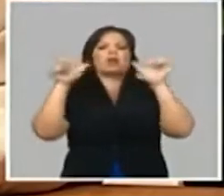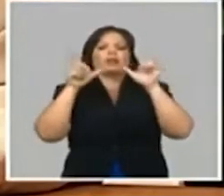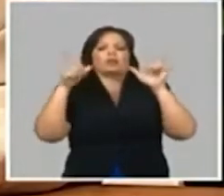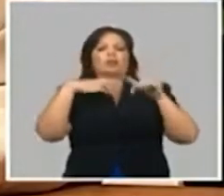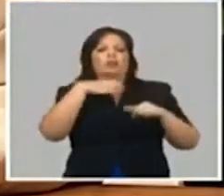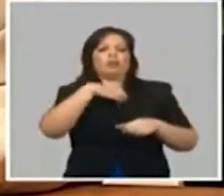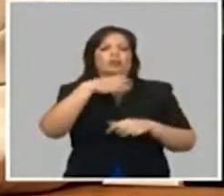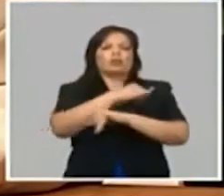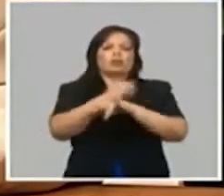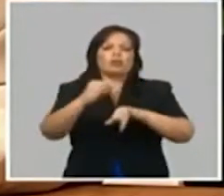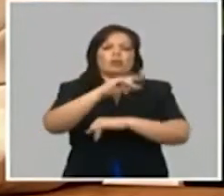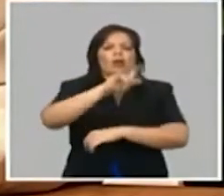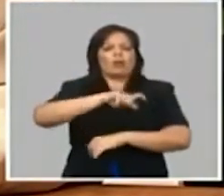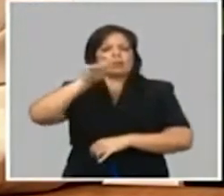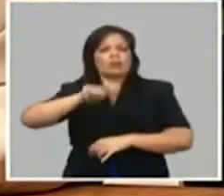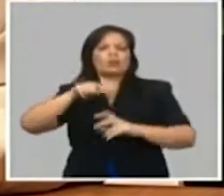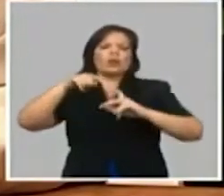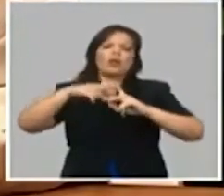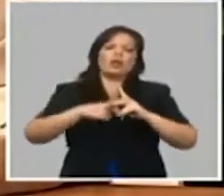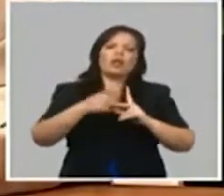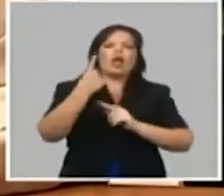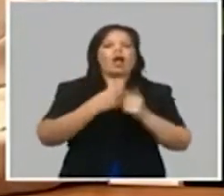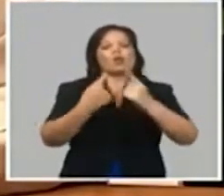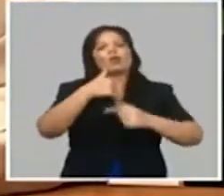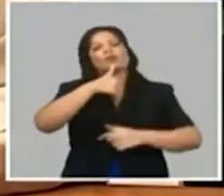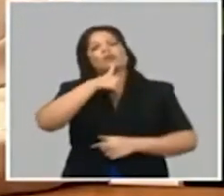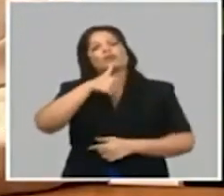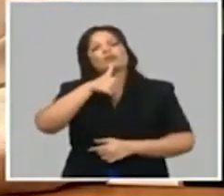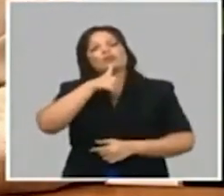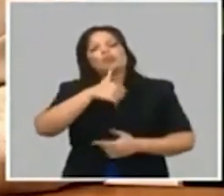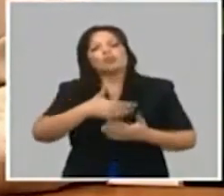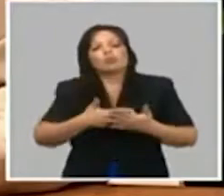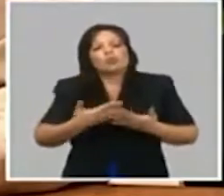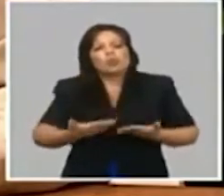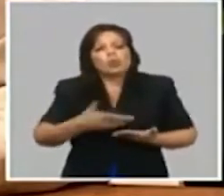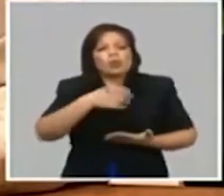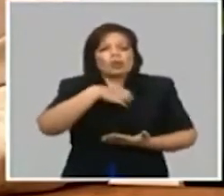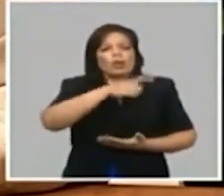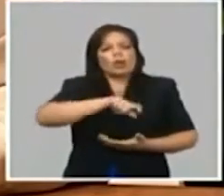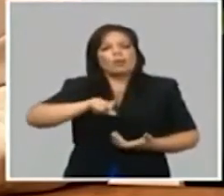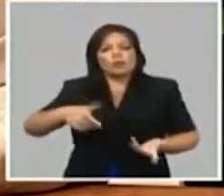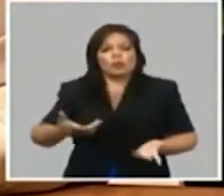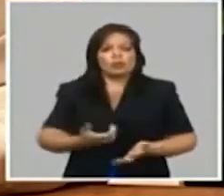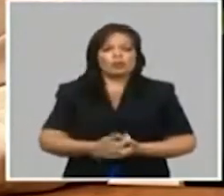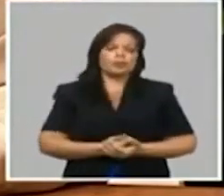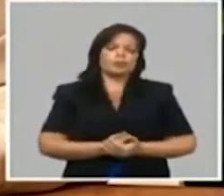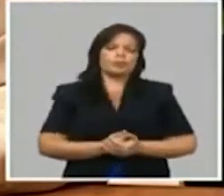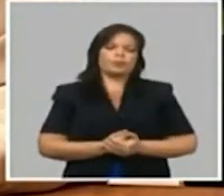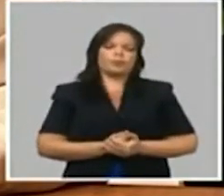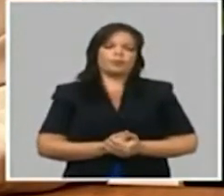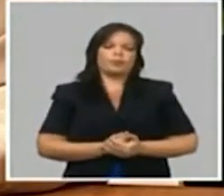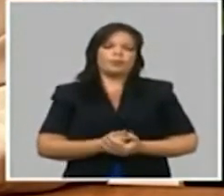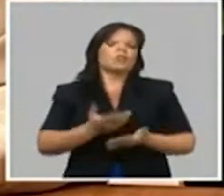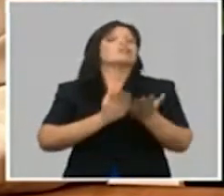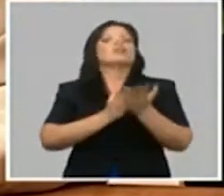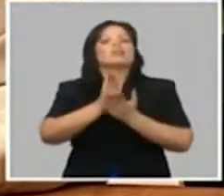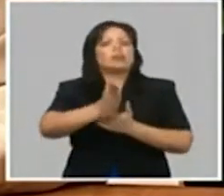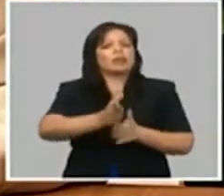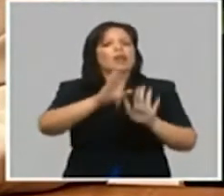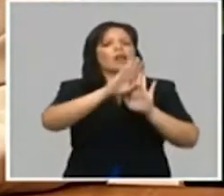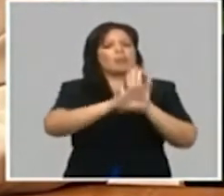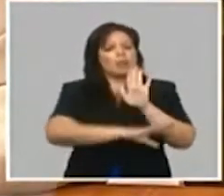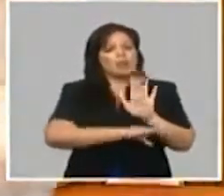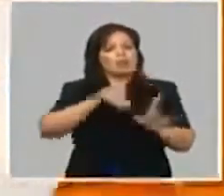población y que mayor inquietud han despertado en las personas. Se mantienen las medidas tomadas